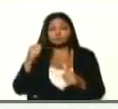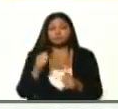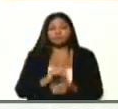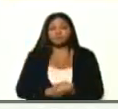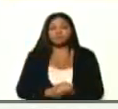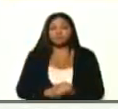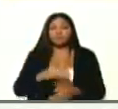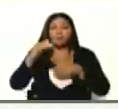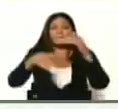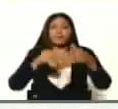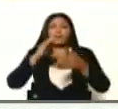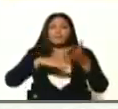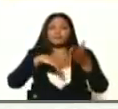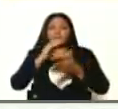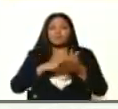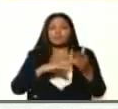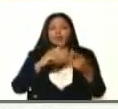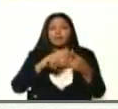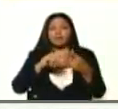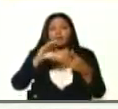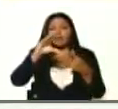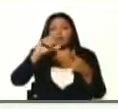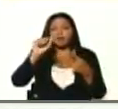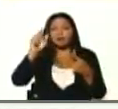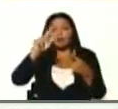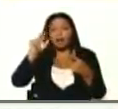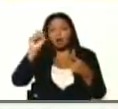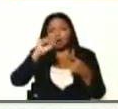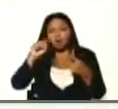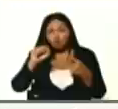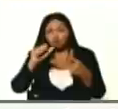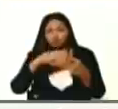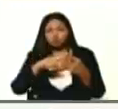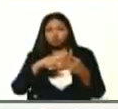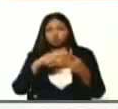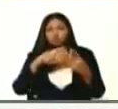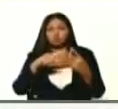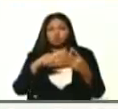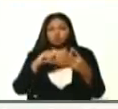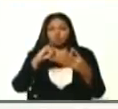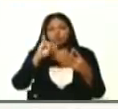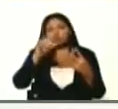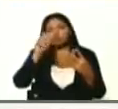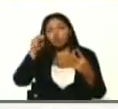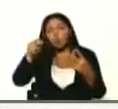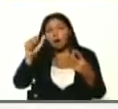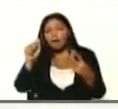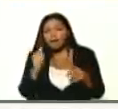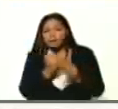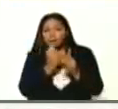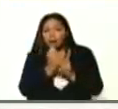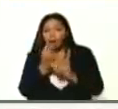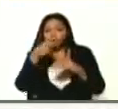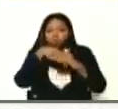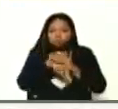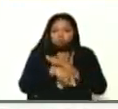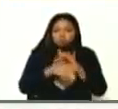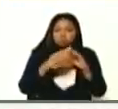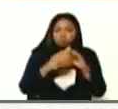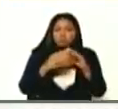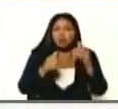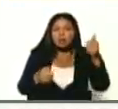a los ciudadanos Carlos José Farías y Johan Orlando Romero, quienes trasladaban oculto en el interior de la